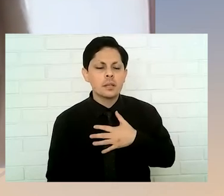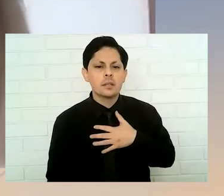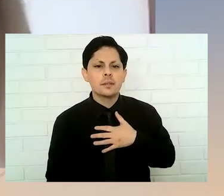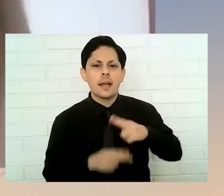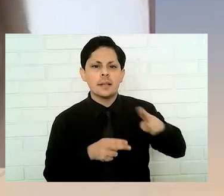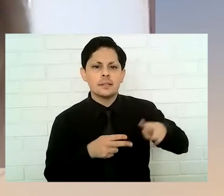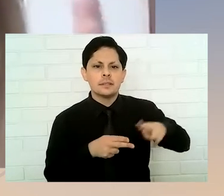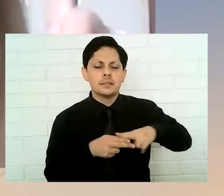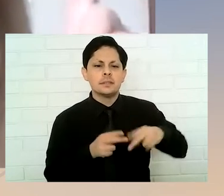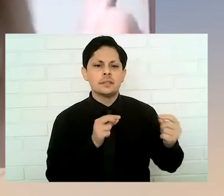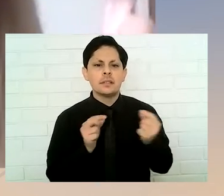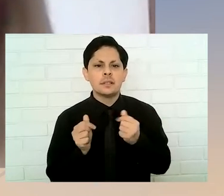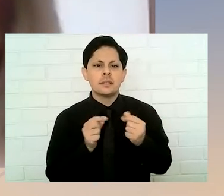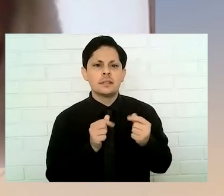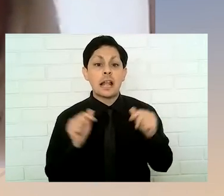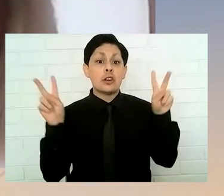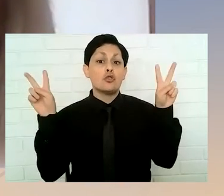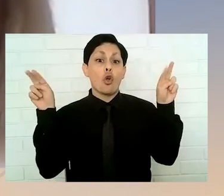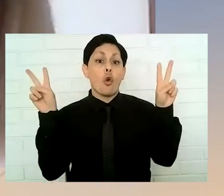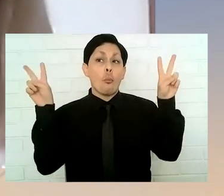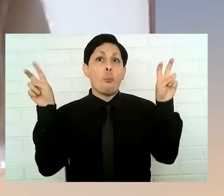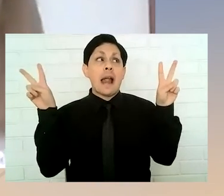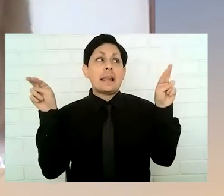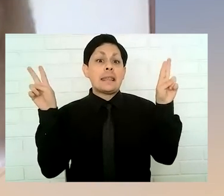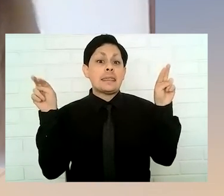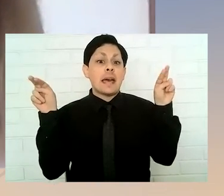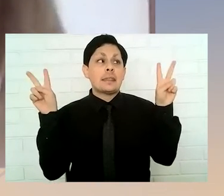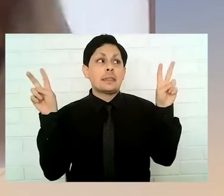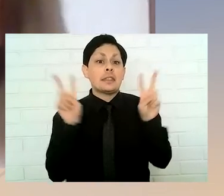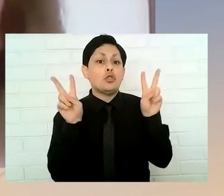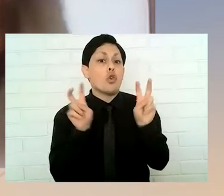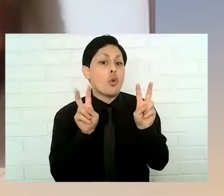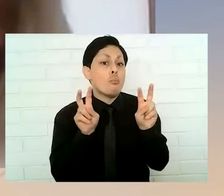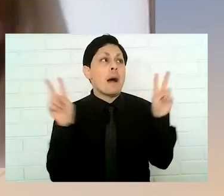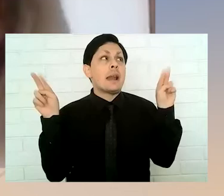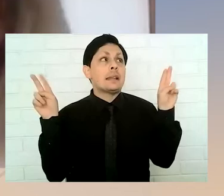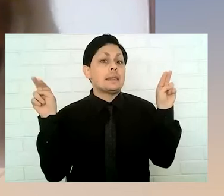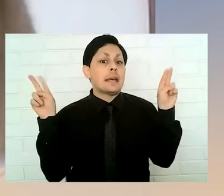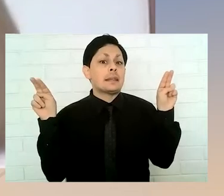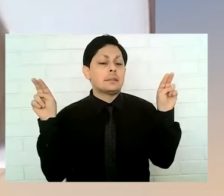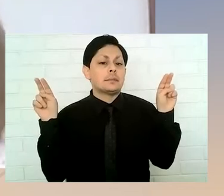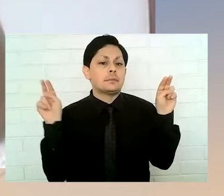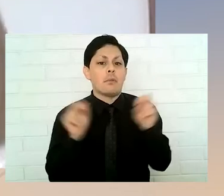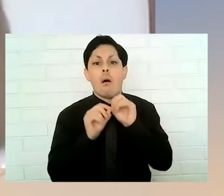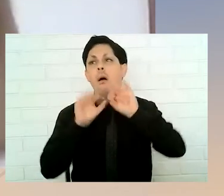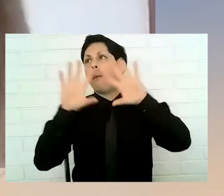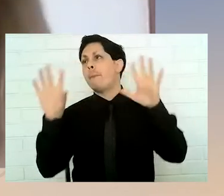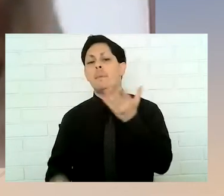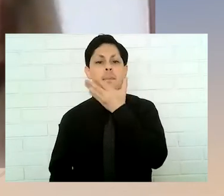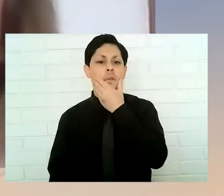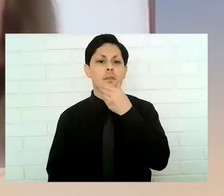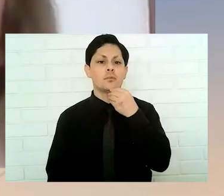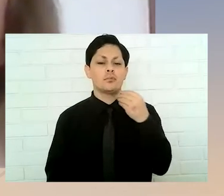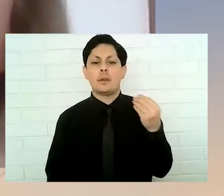que hacemos en la normalidad, entonces pasan cosas maravillosas. Y uno está con un niño